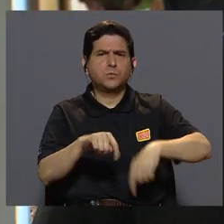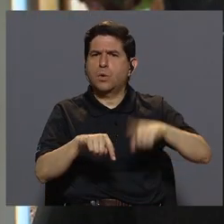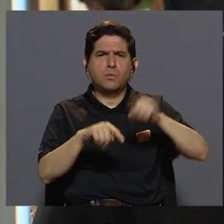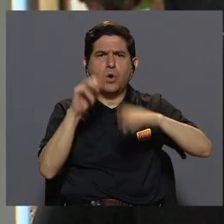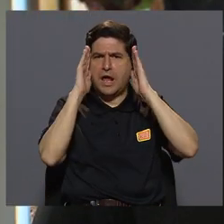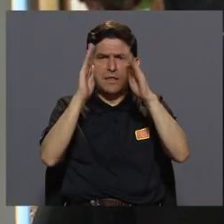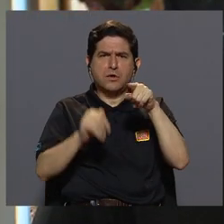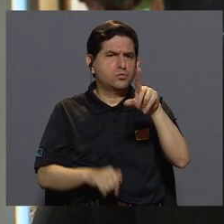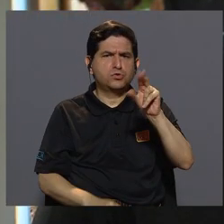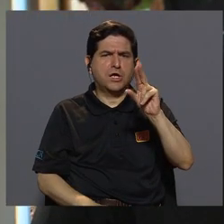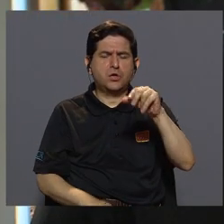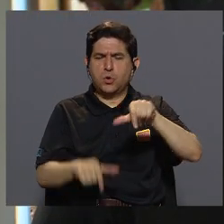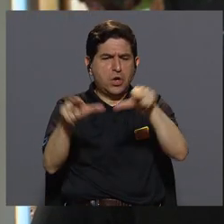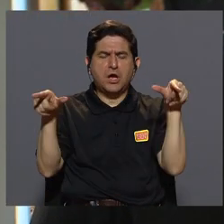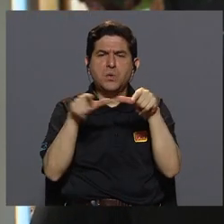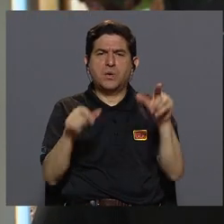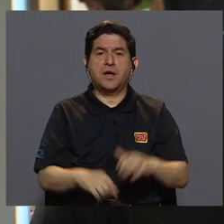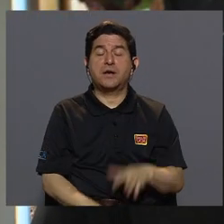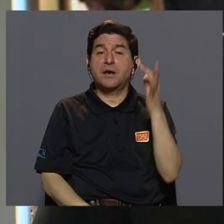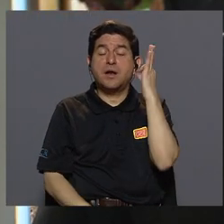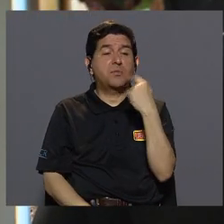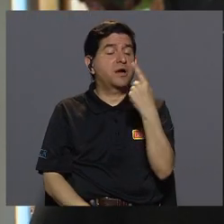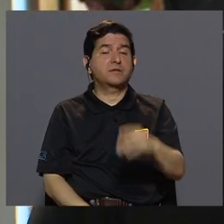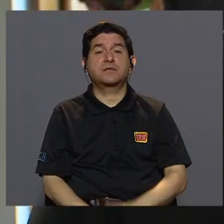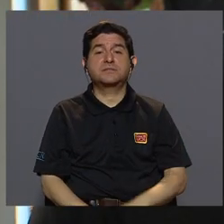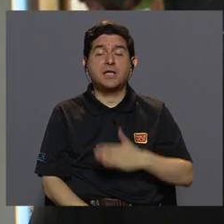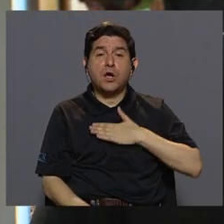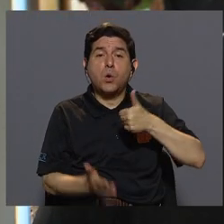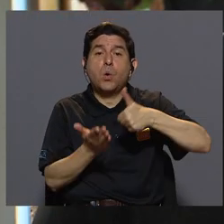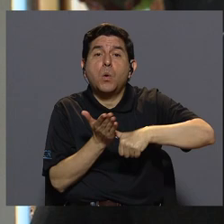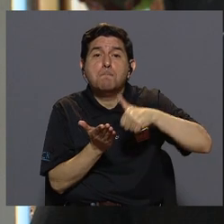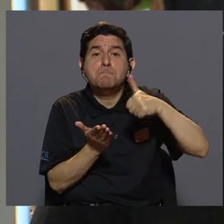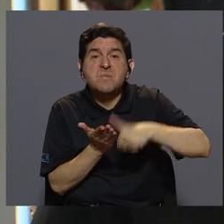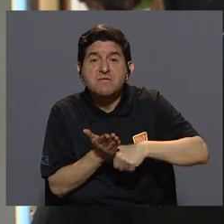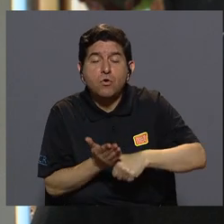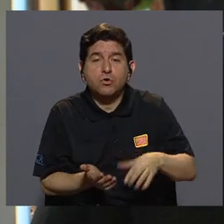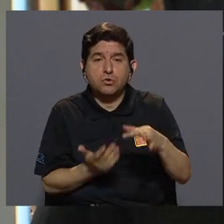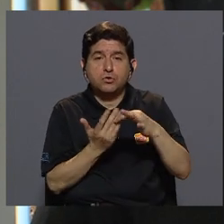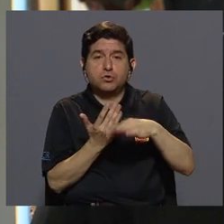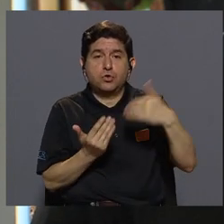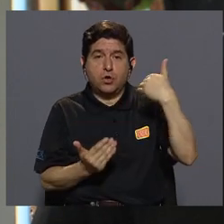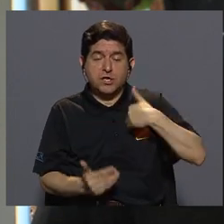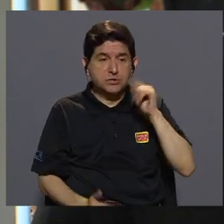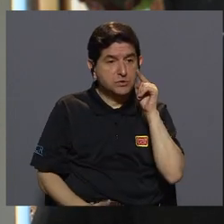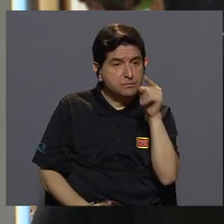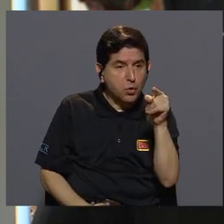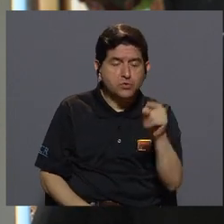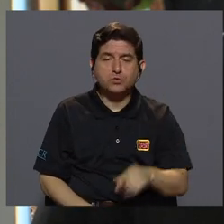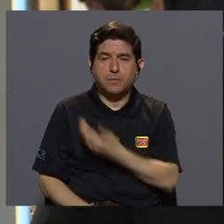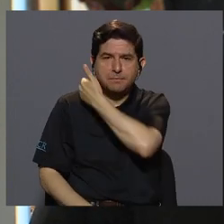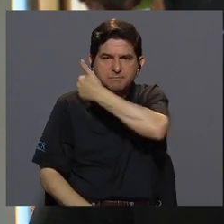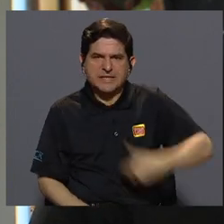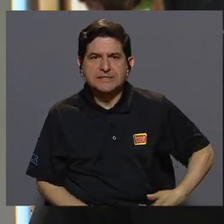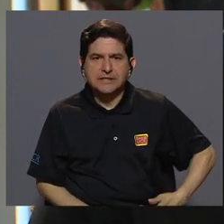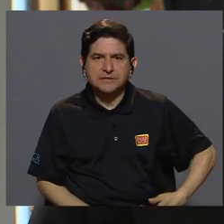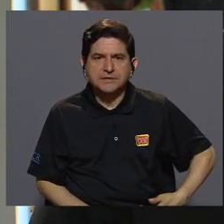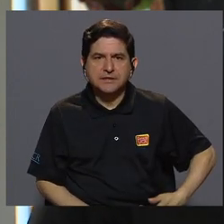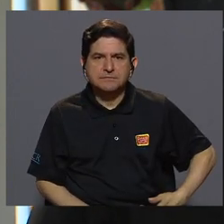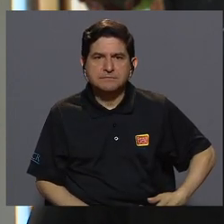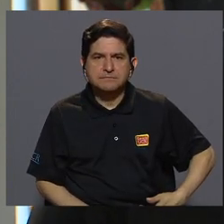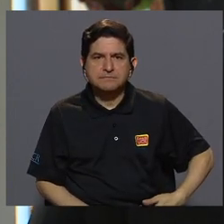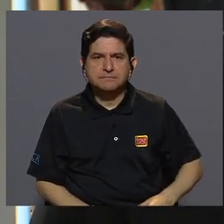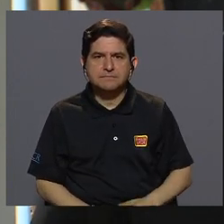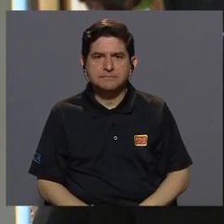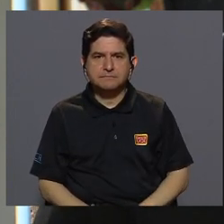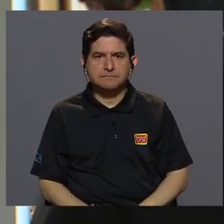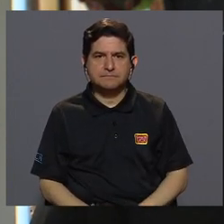que no puede atenderla, que usted no está. Y la señora dice, con mi voto, el marido de ella es presidente. Uh-huh.